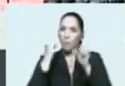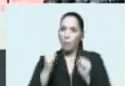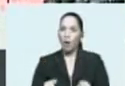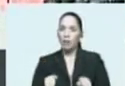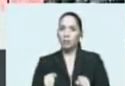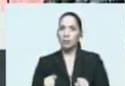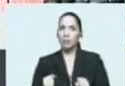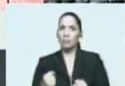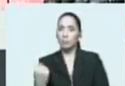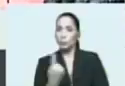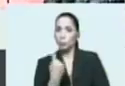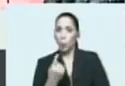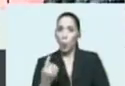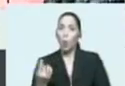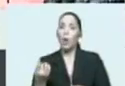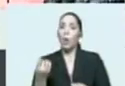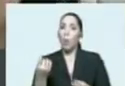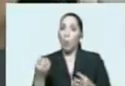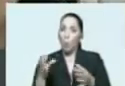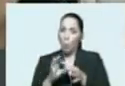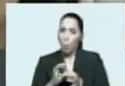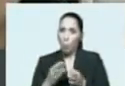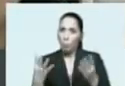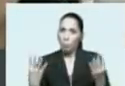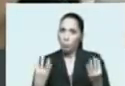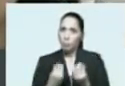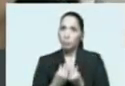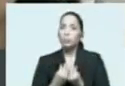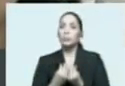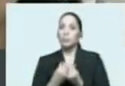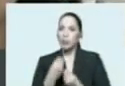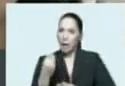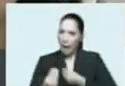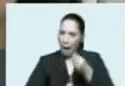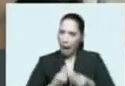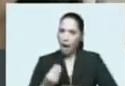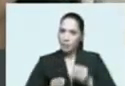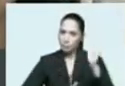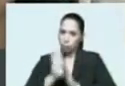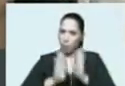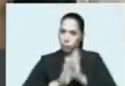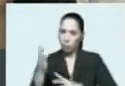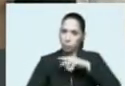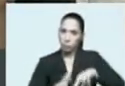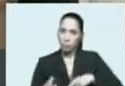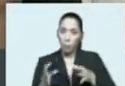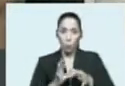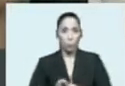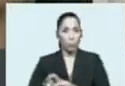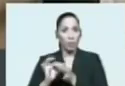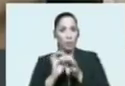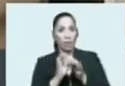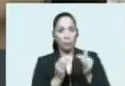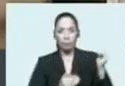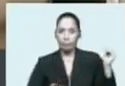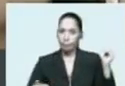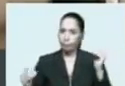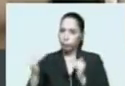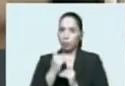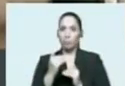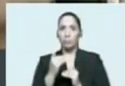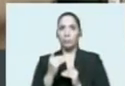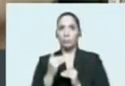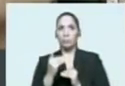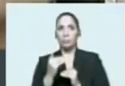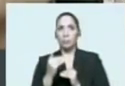juntas hacen perdurable una revolución emancipadora del ser humano solo sobre la unidad más allá de las circunstancias más